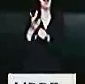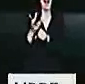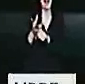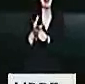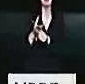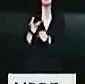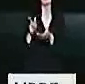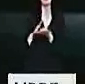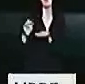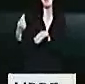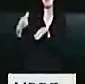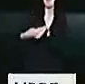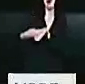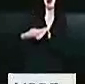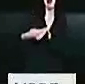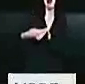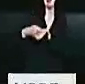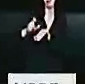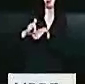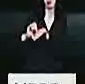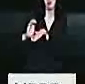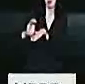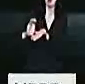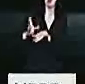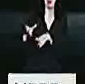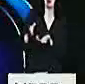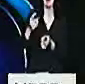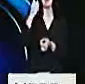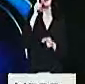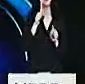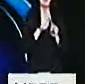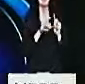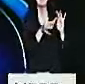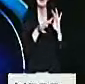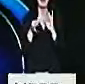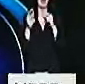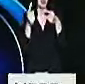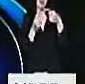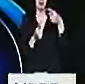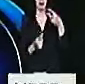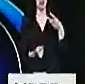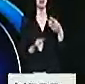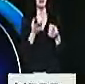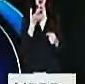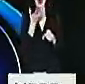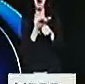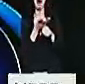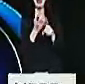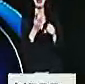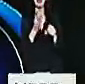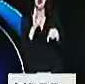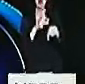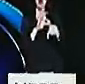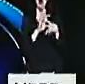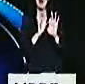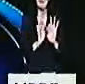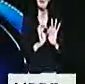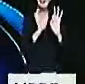de zona, etcétera. Pero es multifactorial porque efectivamente hay especialidades que es mejor que